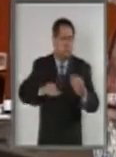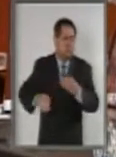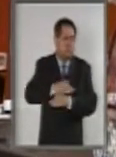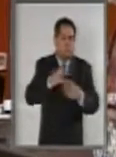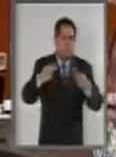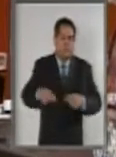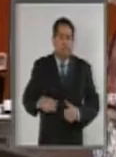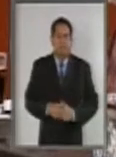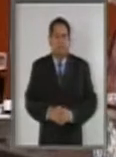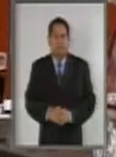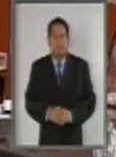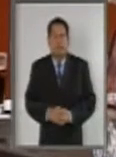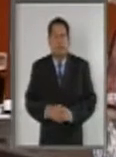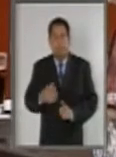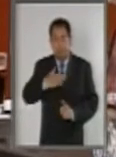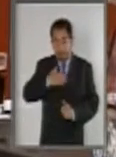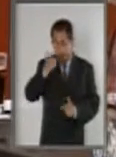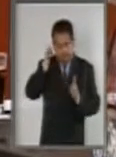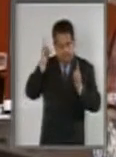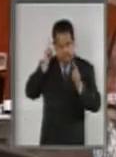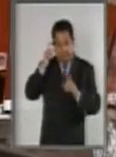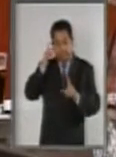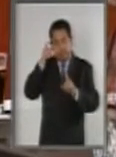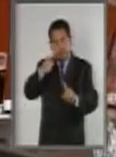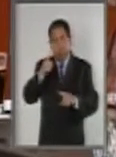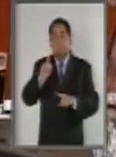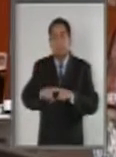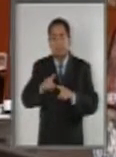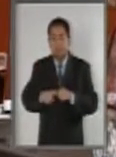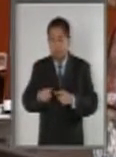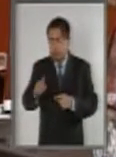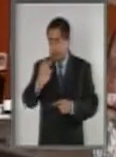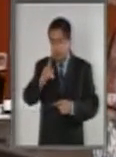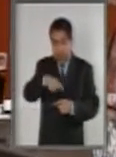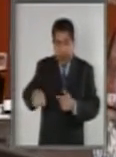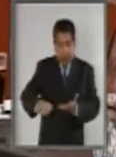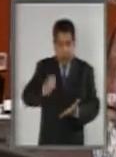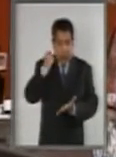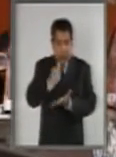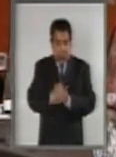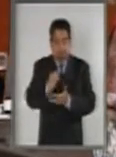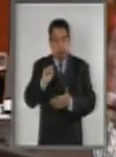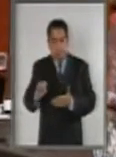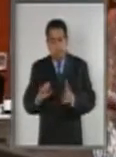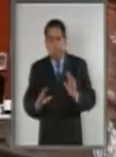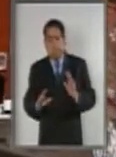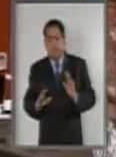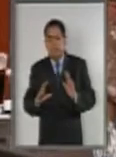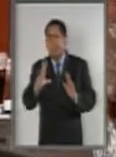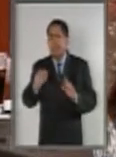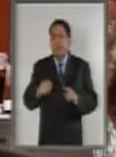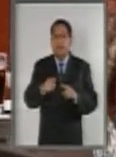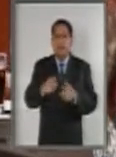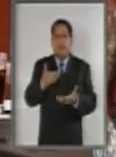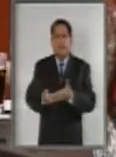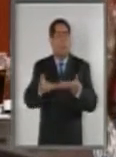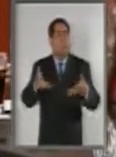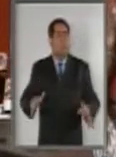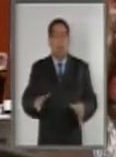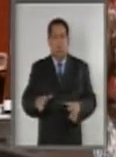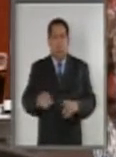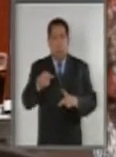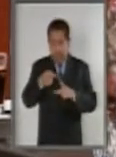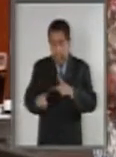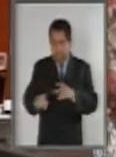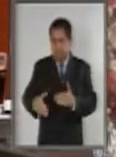personas. Nuestros deseos son que la aprobación de este dictamen no sea un punto de llegada, sino una